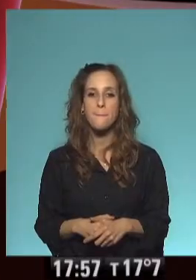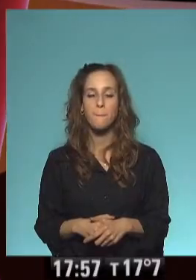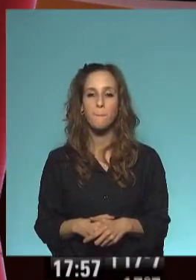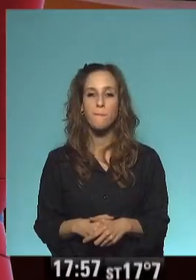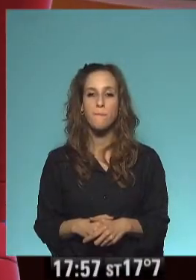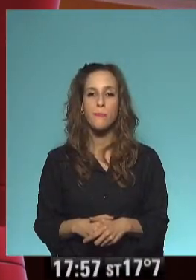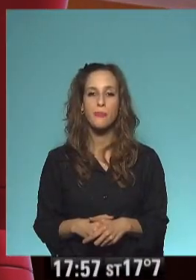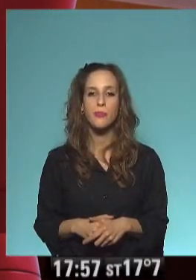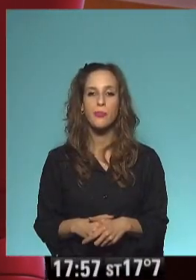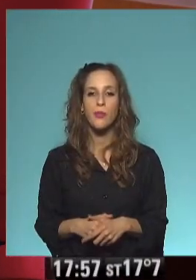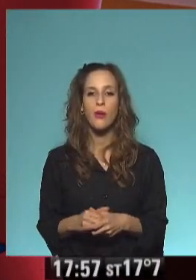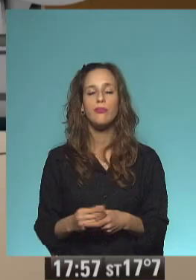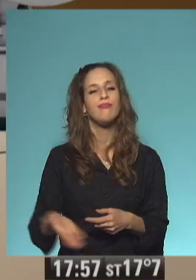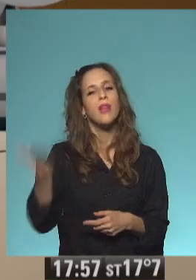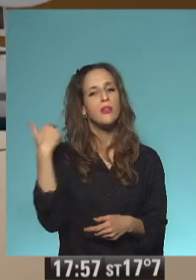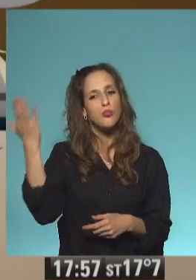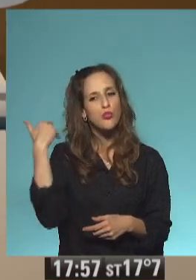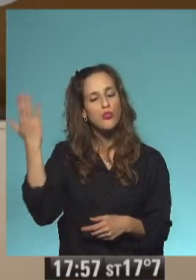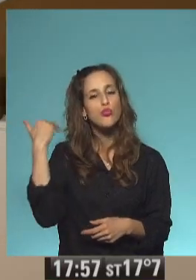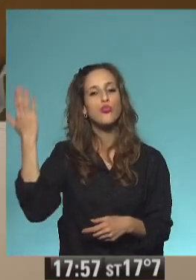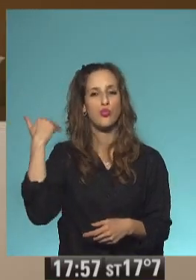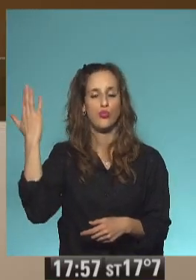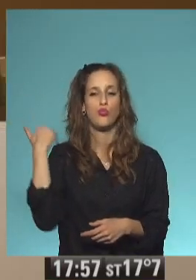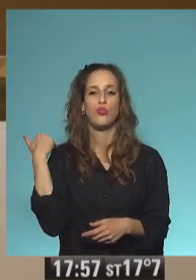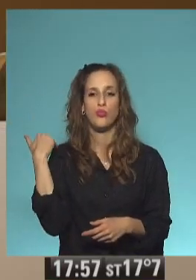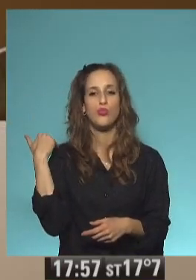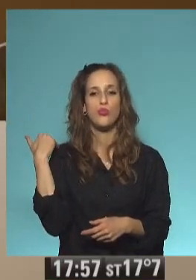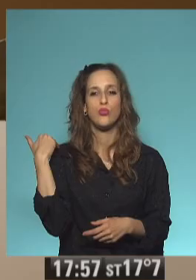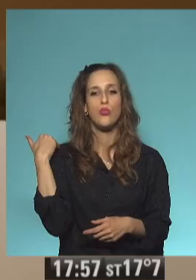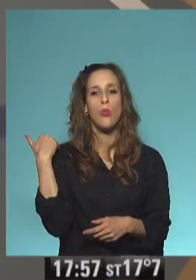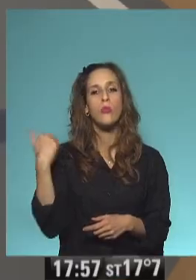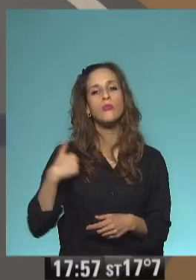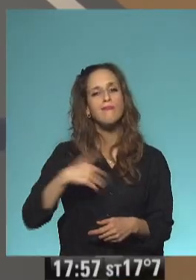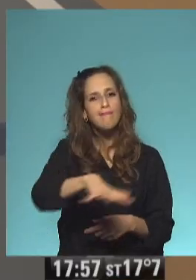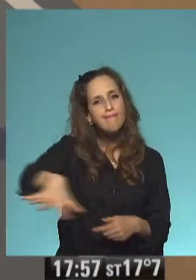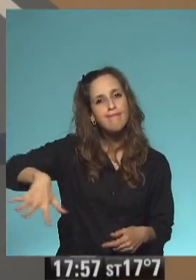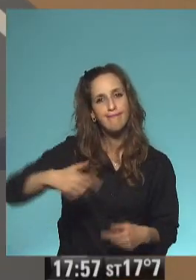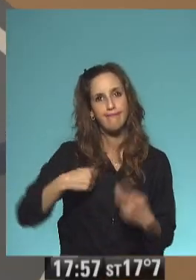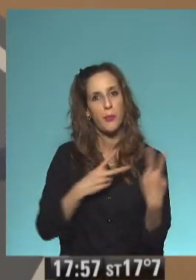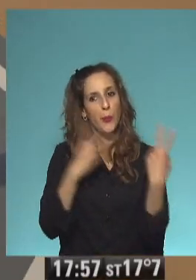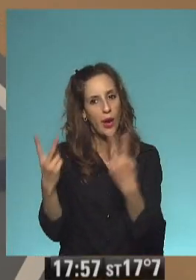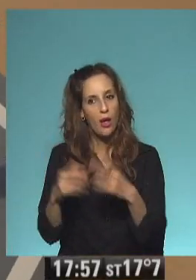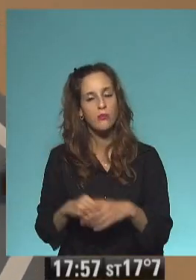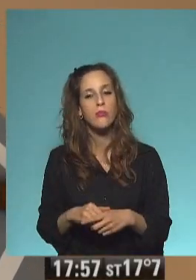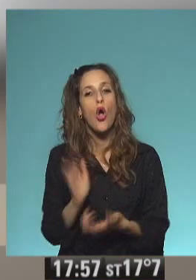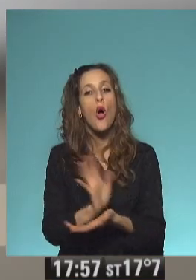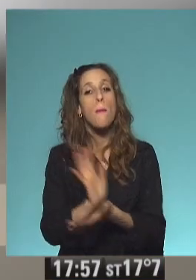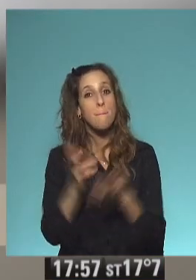Hace mucho, mucho tiempo hice un viaje muy importante y muy largo. ¿Fue como un viaje de